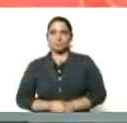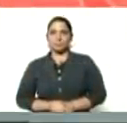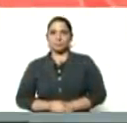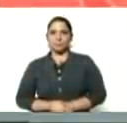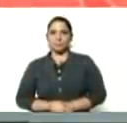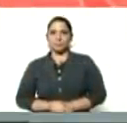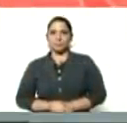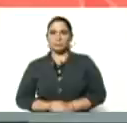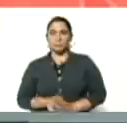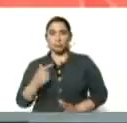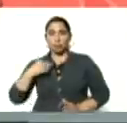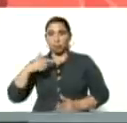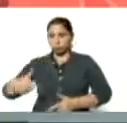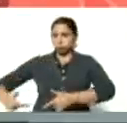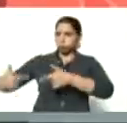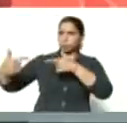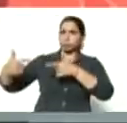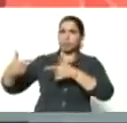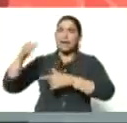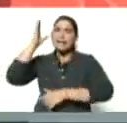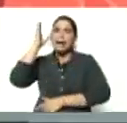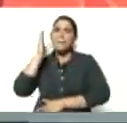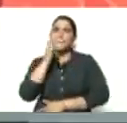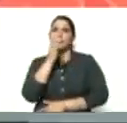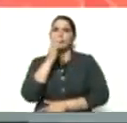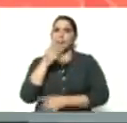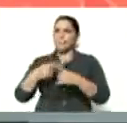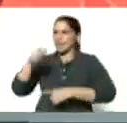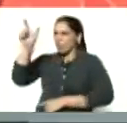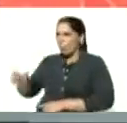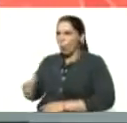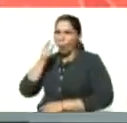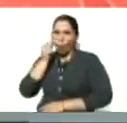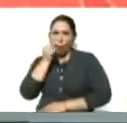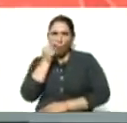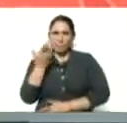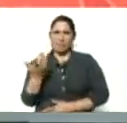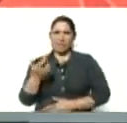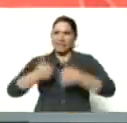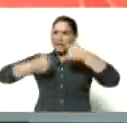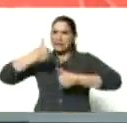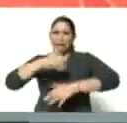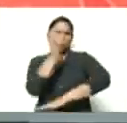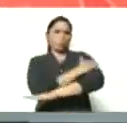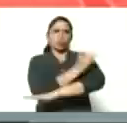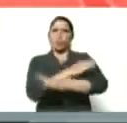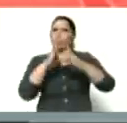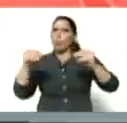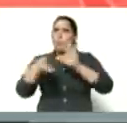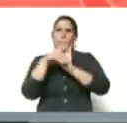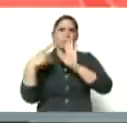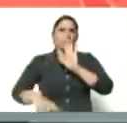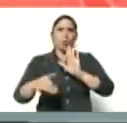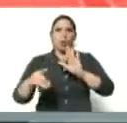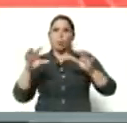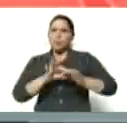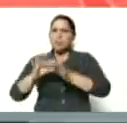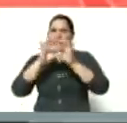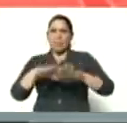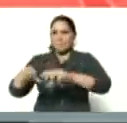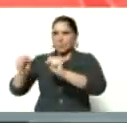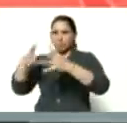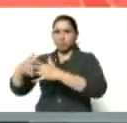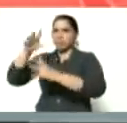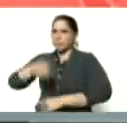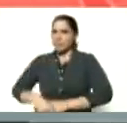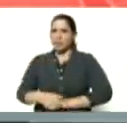yo me enfrenté a Enrique Capriles Radonsky, pero Enrique Capriles era el candidato de la oligarquía, de toda la derecha unida y del imperialismo del gobierno de